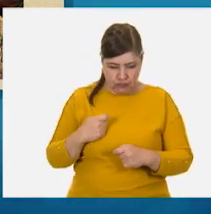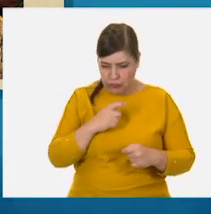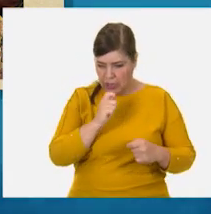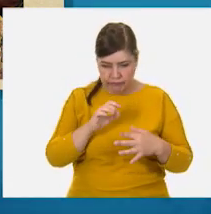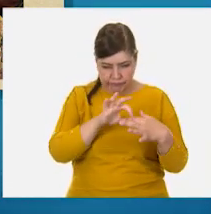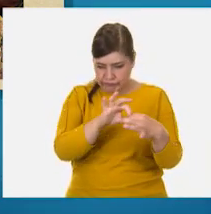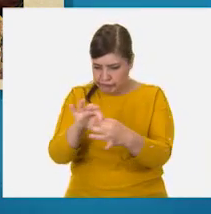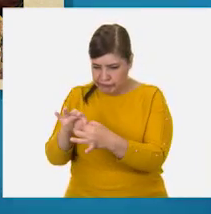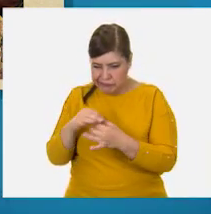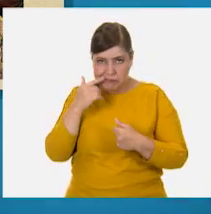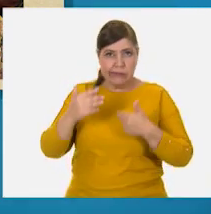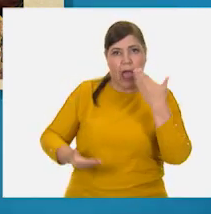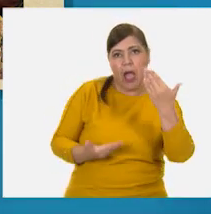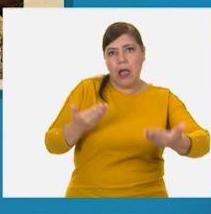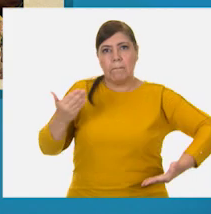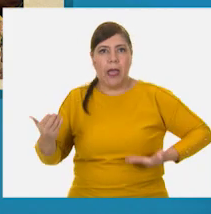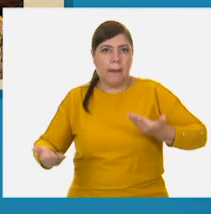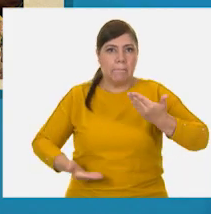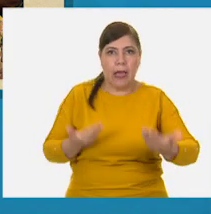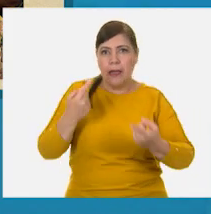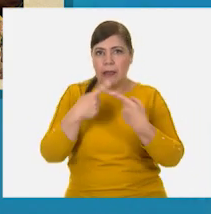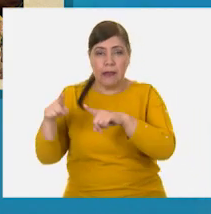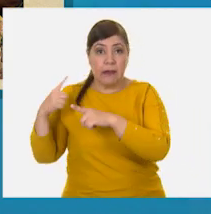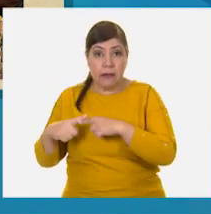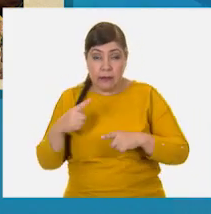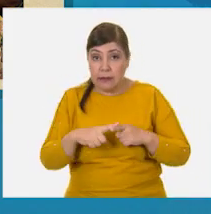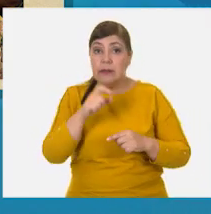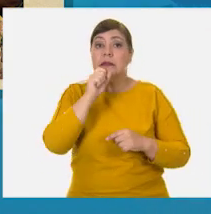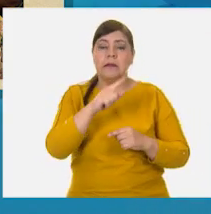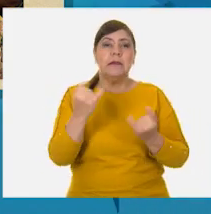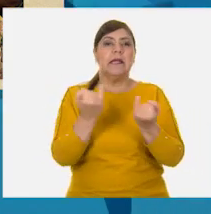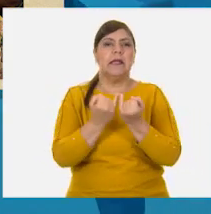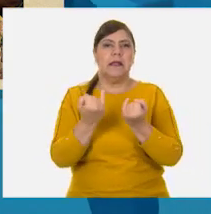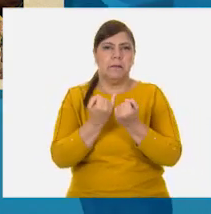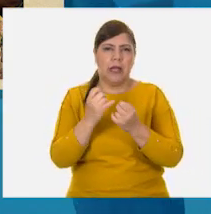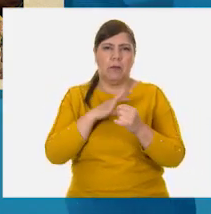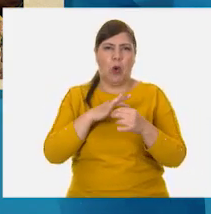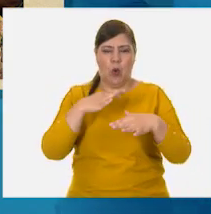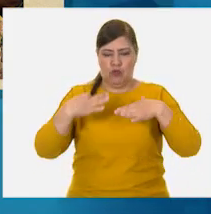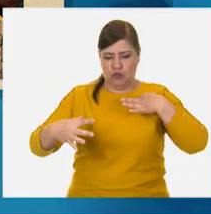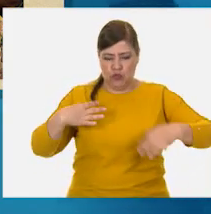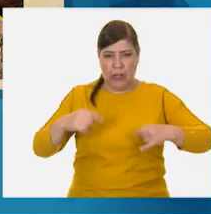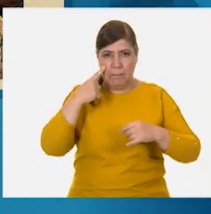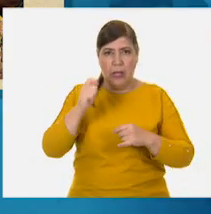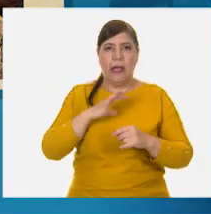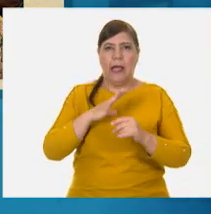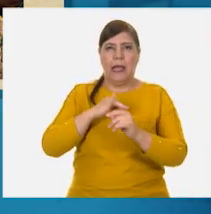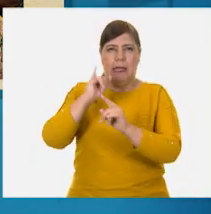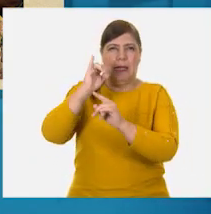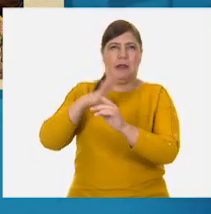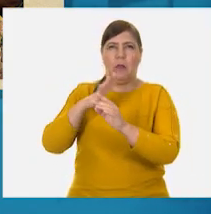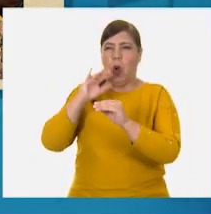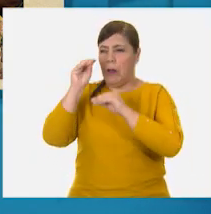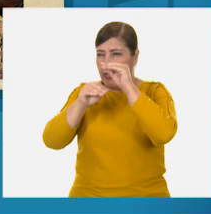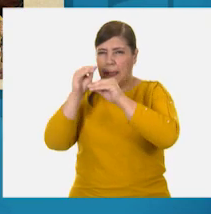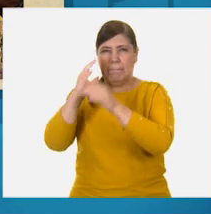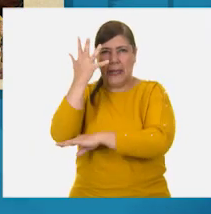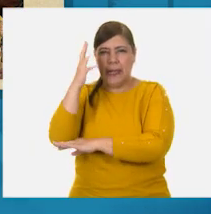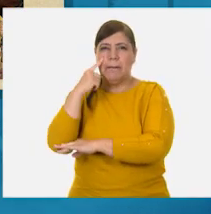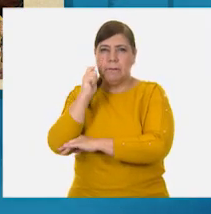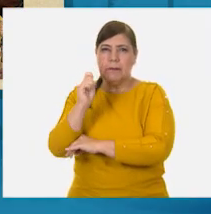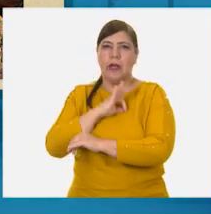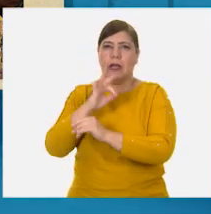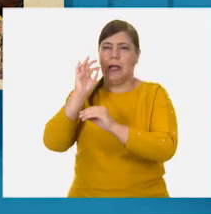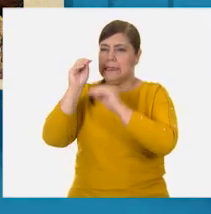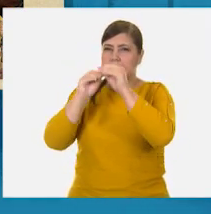hacemos muchos bailes y danzas. También hacemos con paja y ramas la imagen de Judas y le ponemos ropa para después